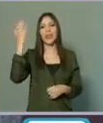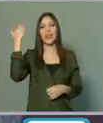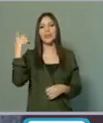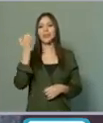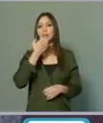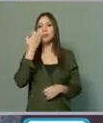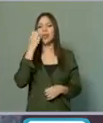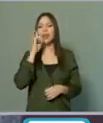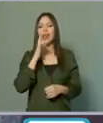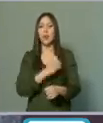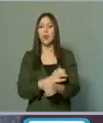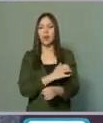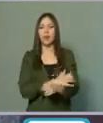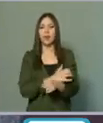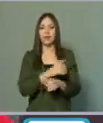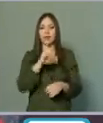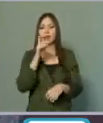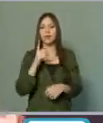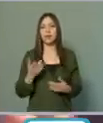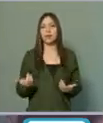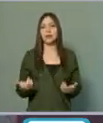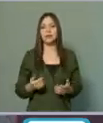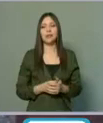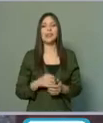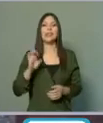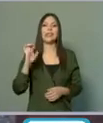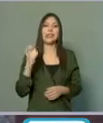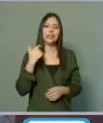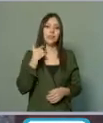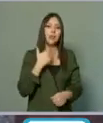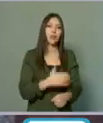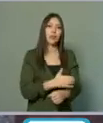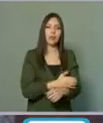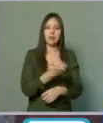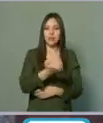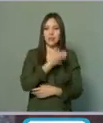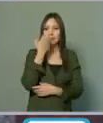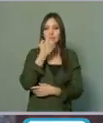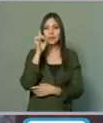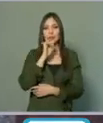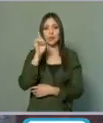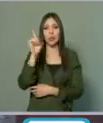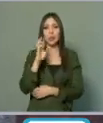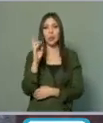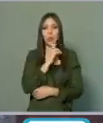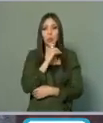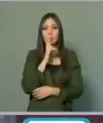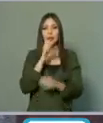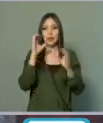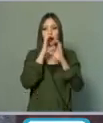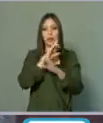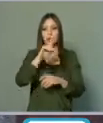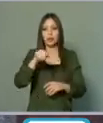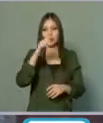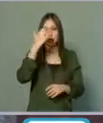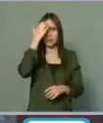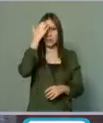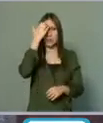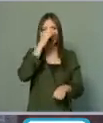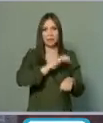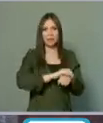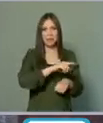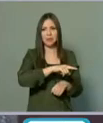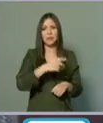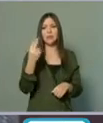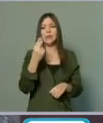escuela, o más bien una excompañera de la escuela, es rusa, cantante, conocida de ellos, y ellos dijeron